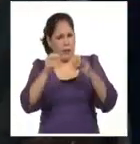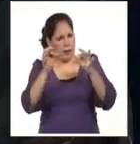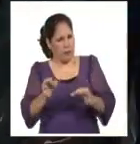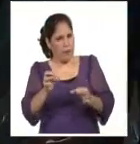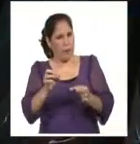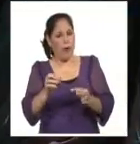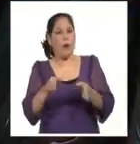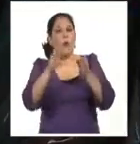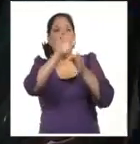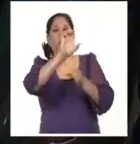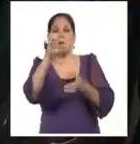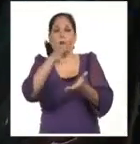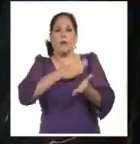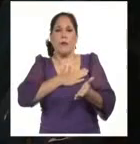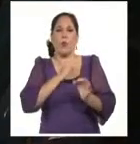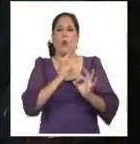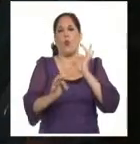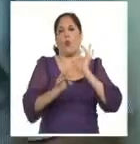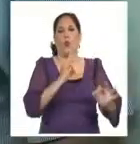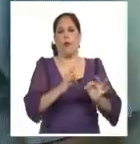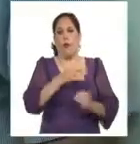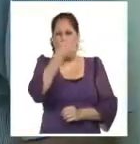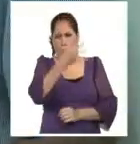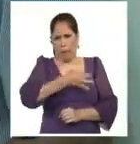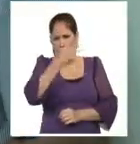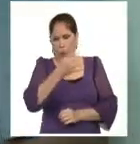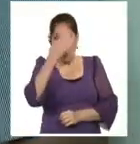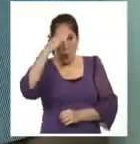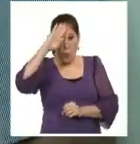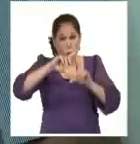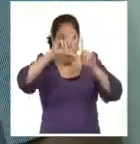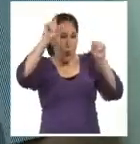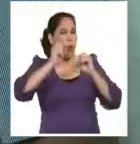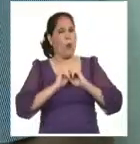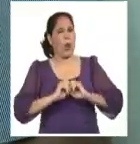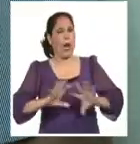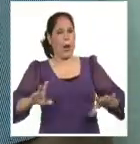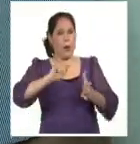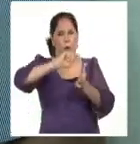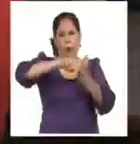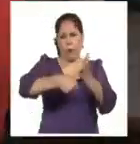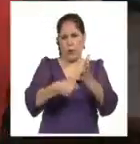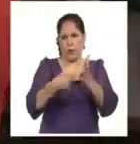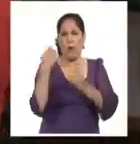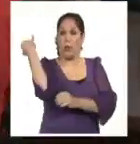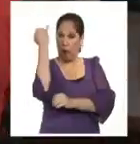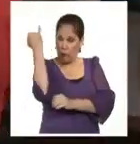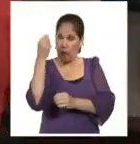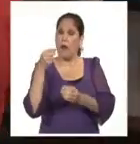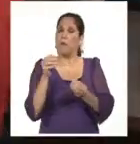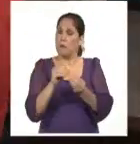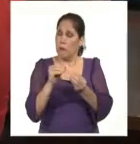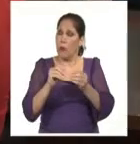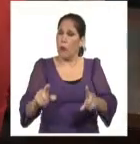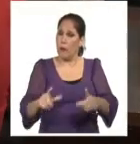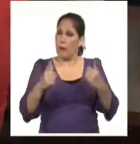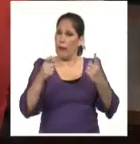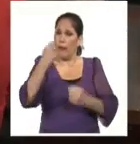centros de protección y remarcó que cuba es signataria de la convención internacional de los derechos del niño